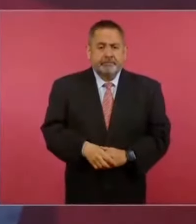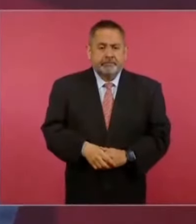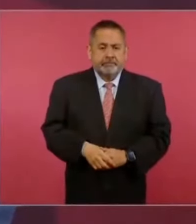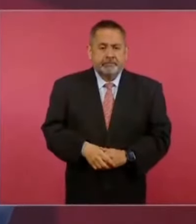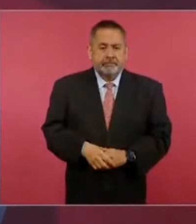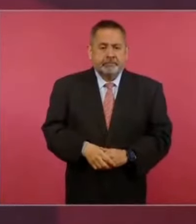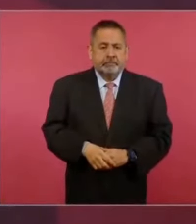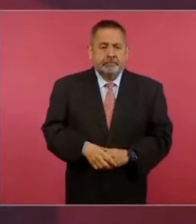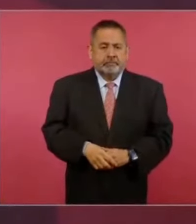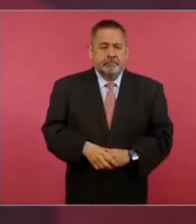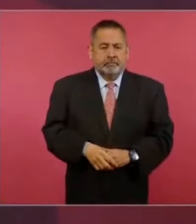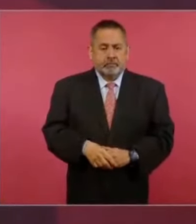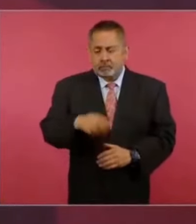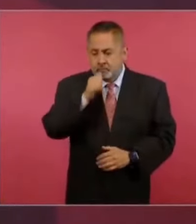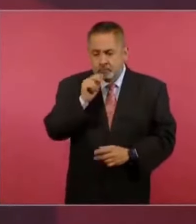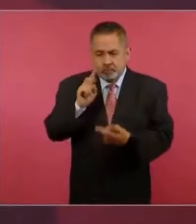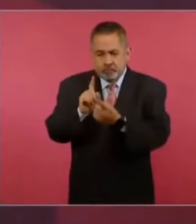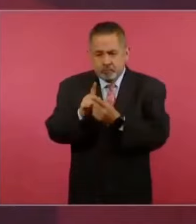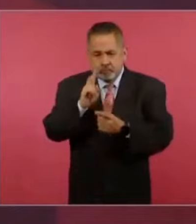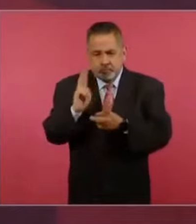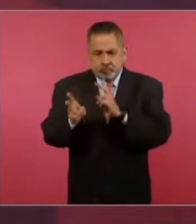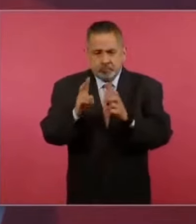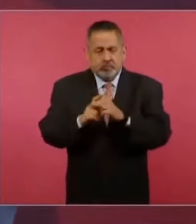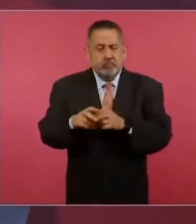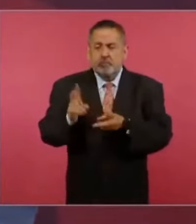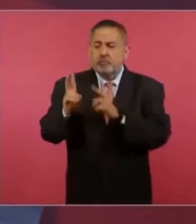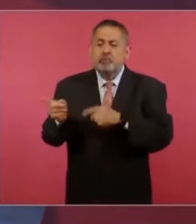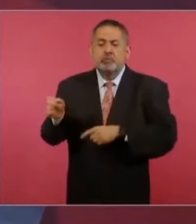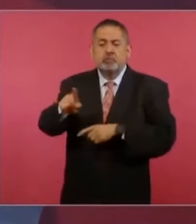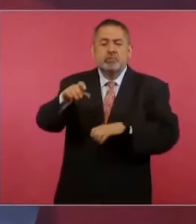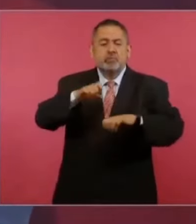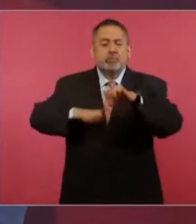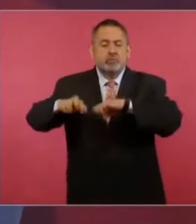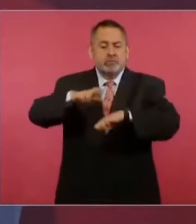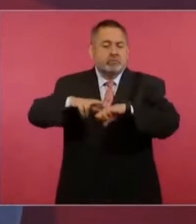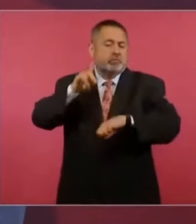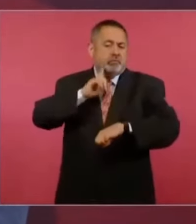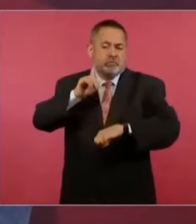No, no, no he podido. Platiqué con la embajadora,